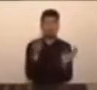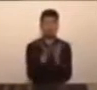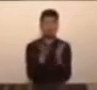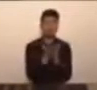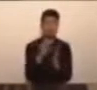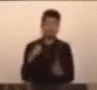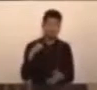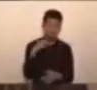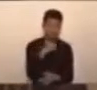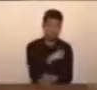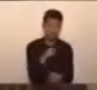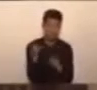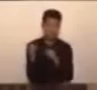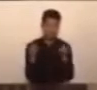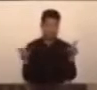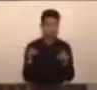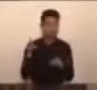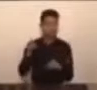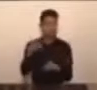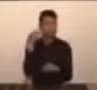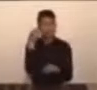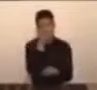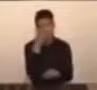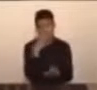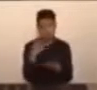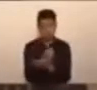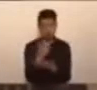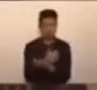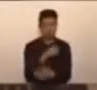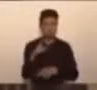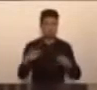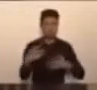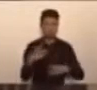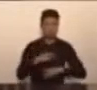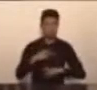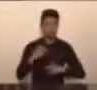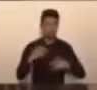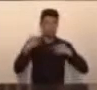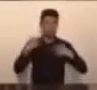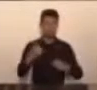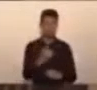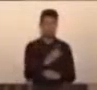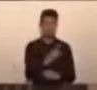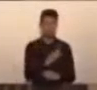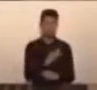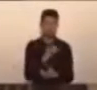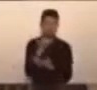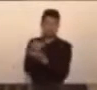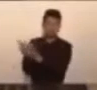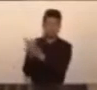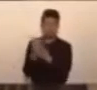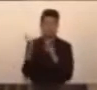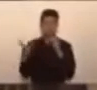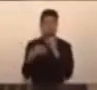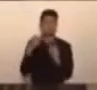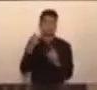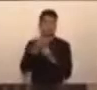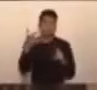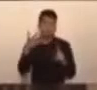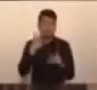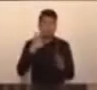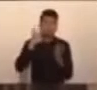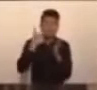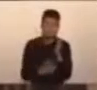educación privadas tienen ánimo de lucro para los propietarios de las universidades y eso además tendría un enorme impacto